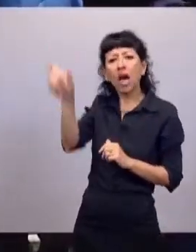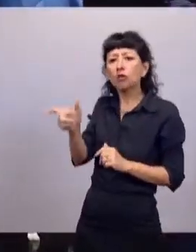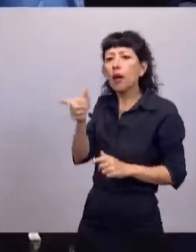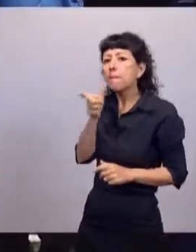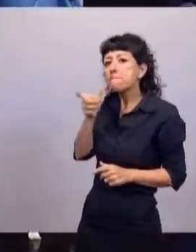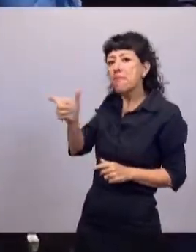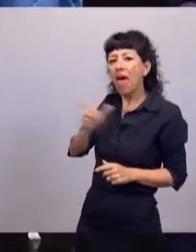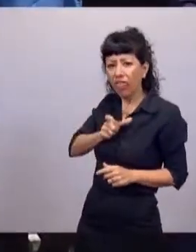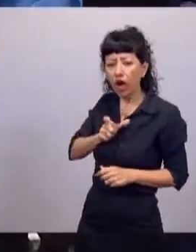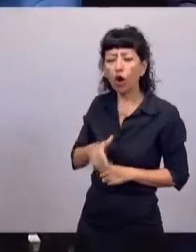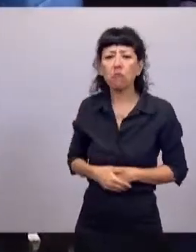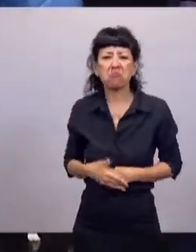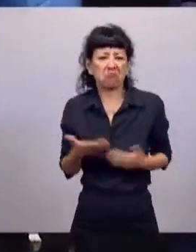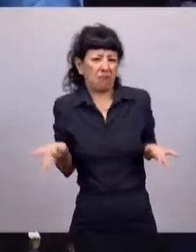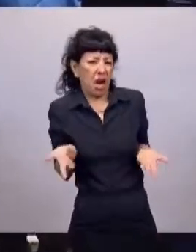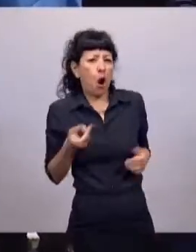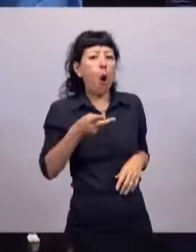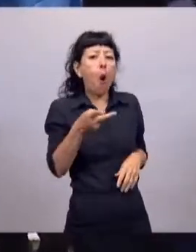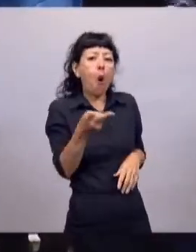pero si ustedes son